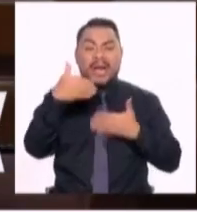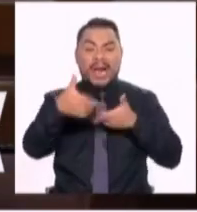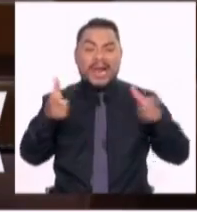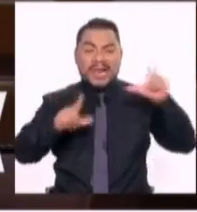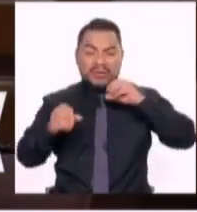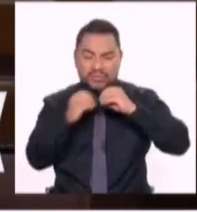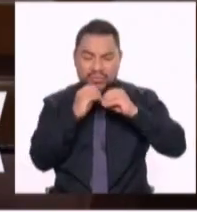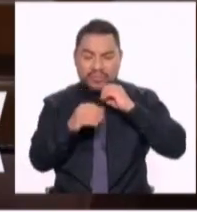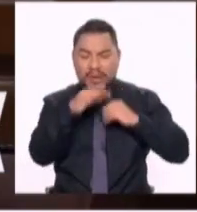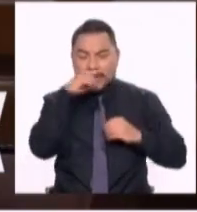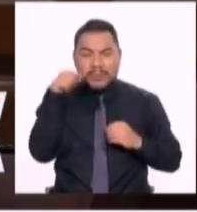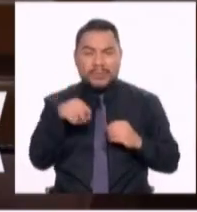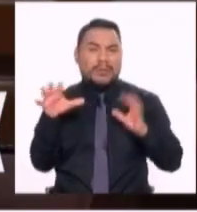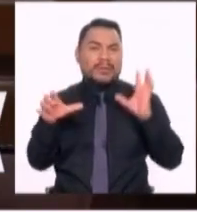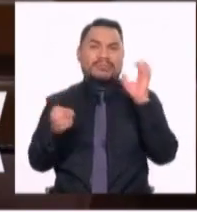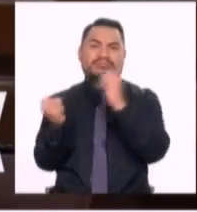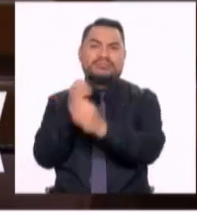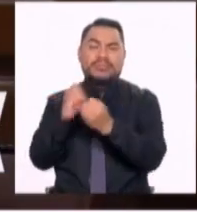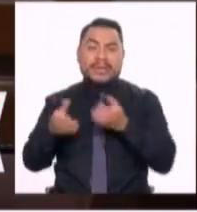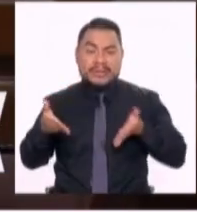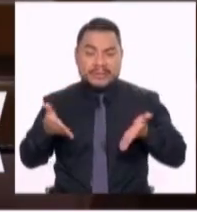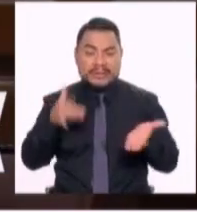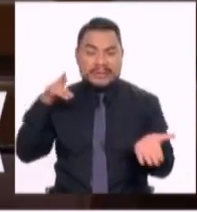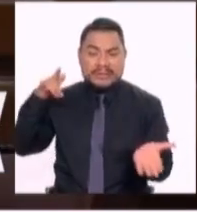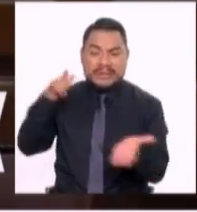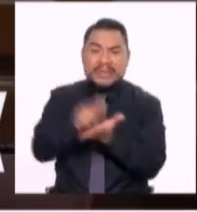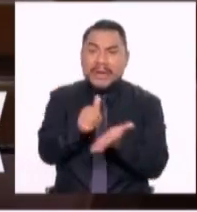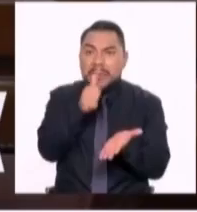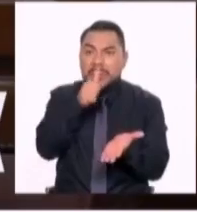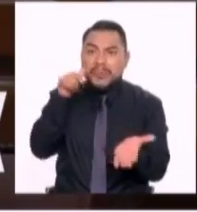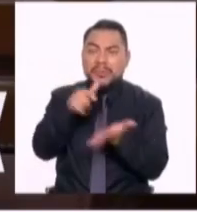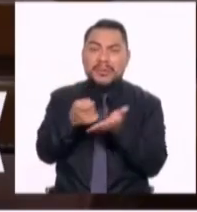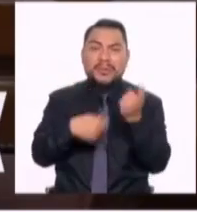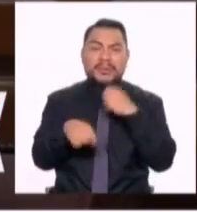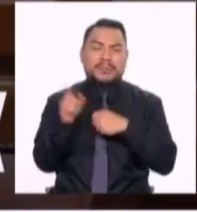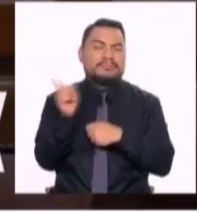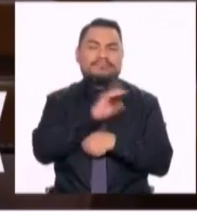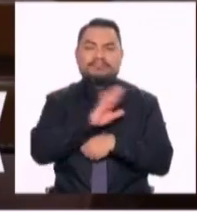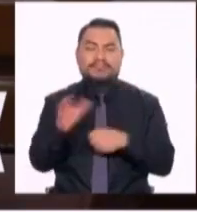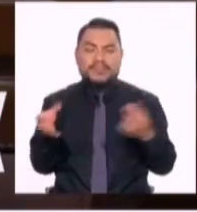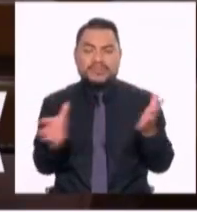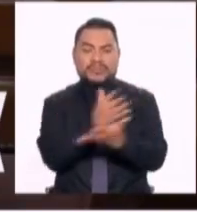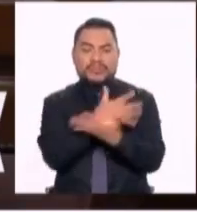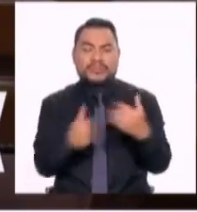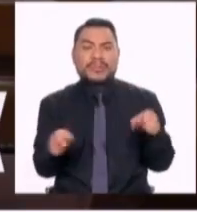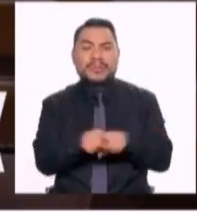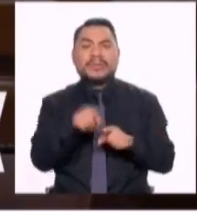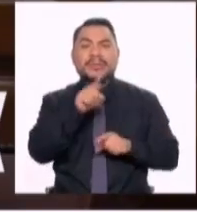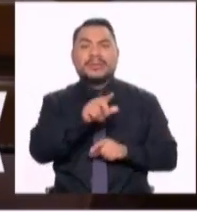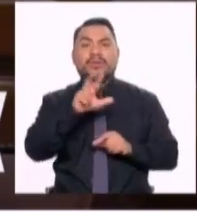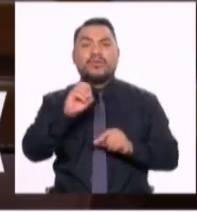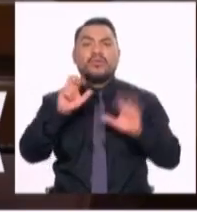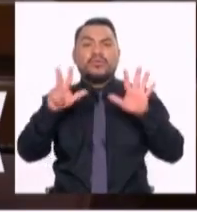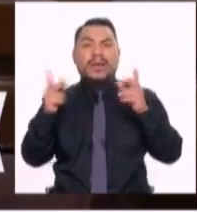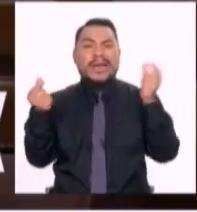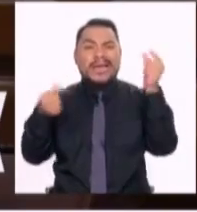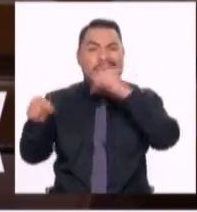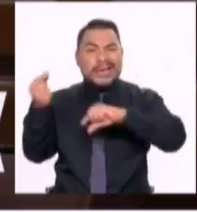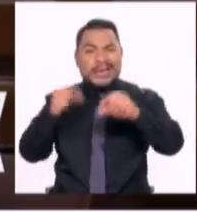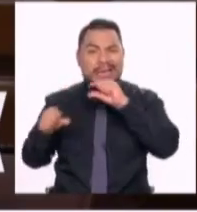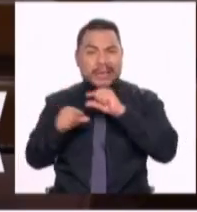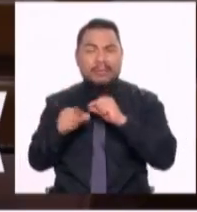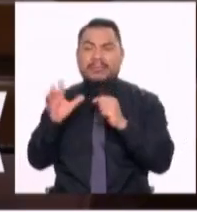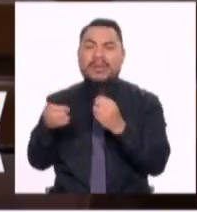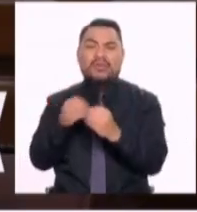3 horas para hay que decirlo así con toda la letra mayúscula, es una